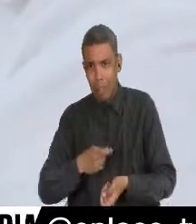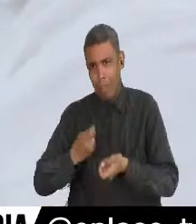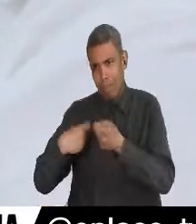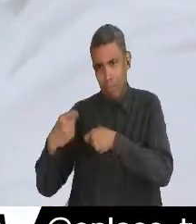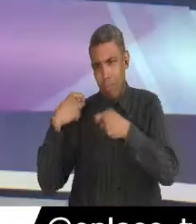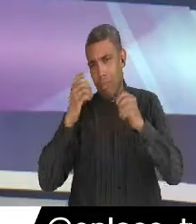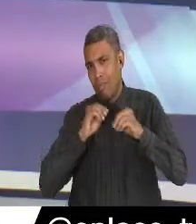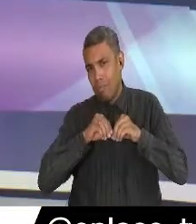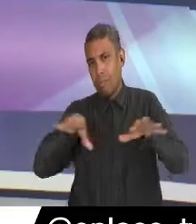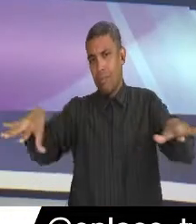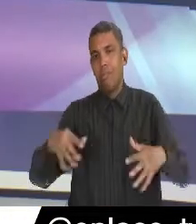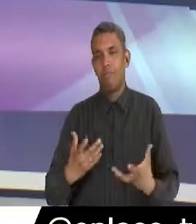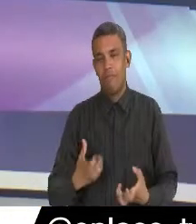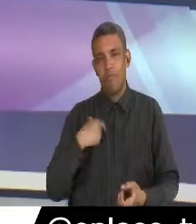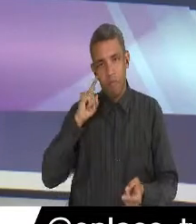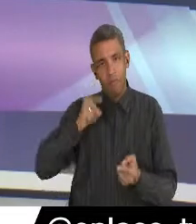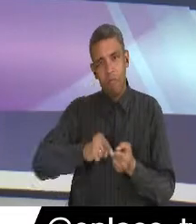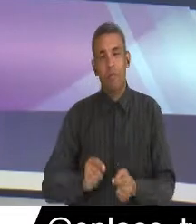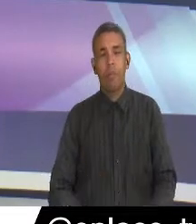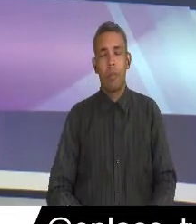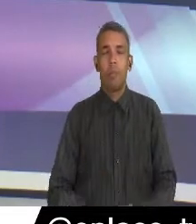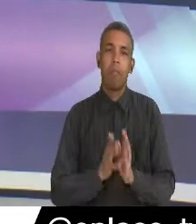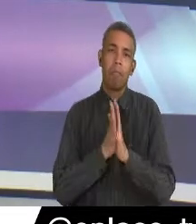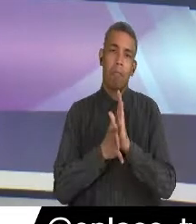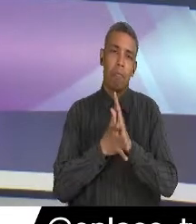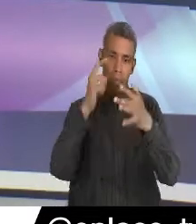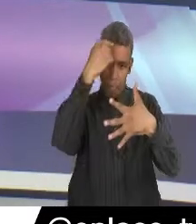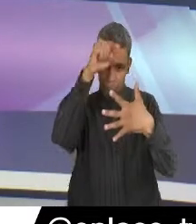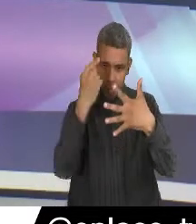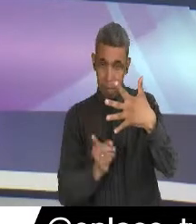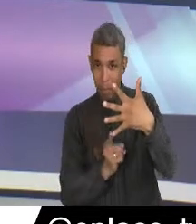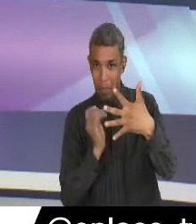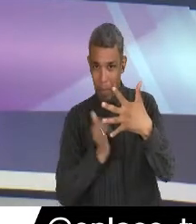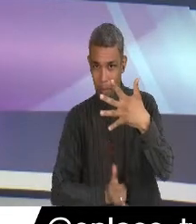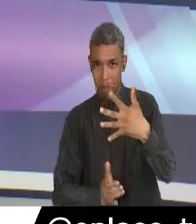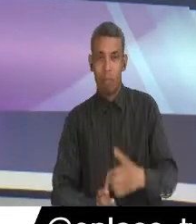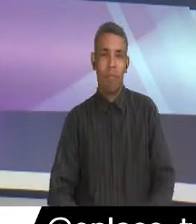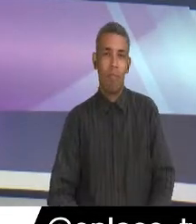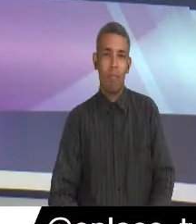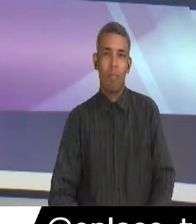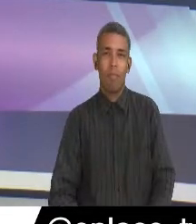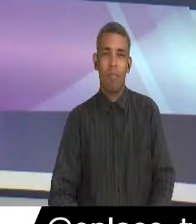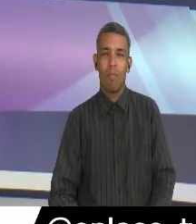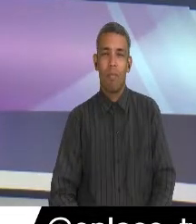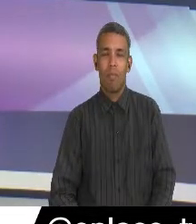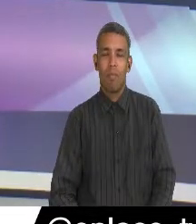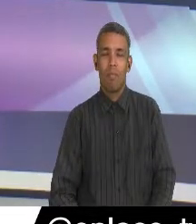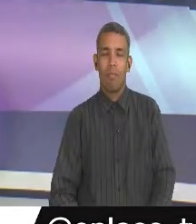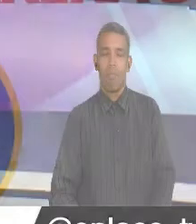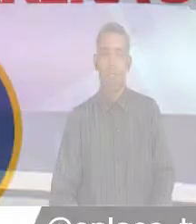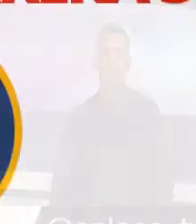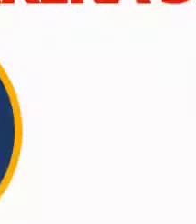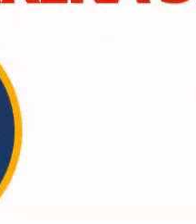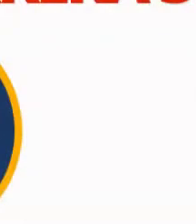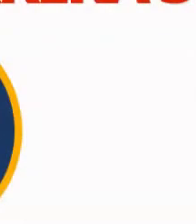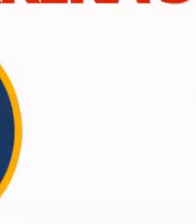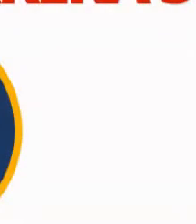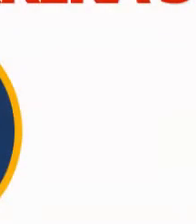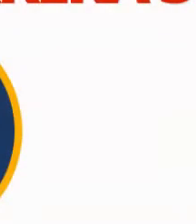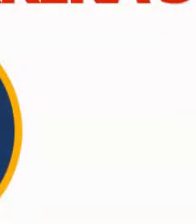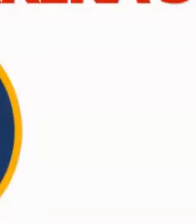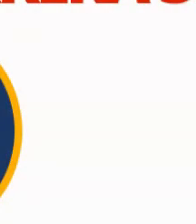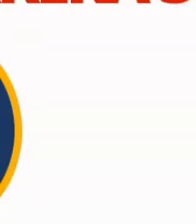Noticias. Y con esta información hemos llegado al final de esta emisión, pero antes de despedirnos, recuerde, Materiales Eléctricos Electrofer ilumina